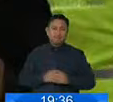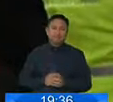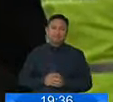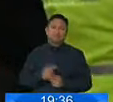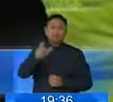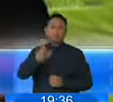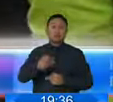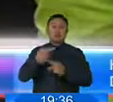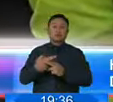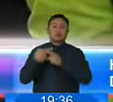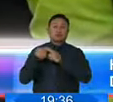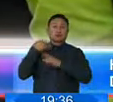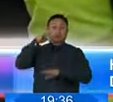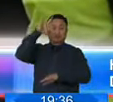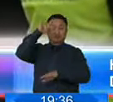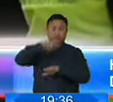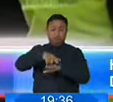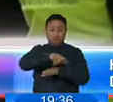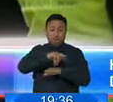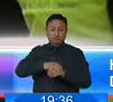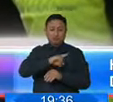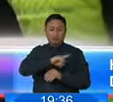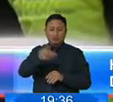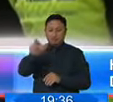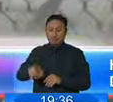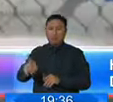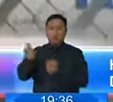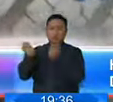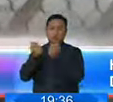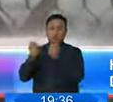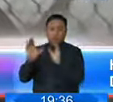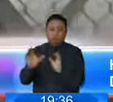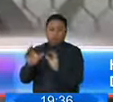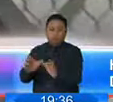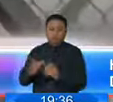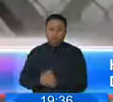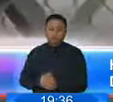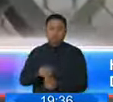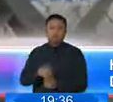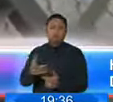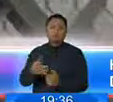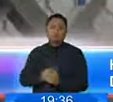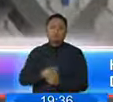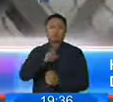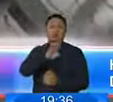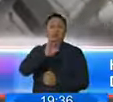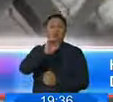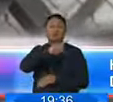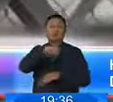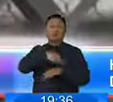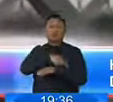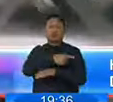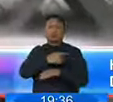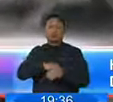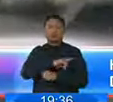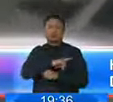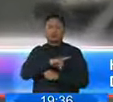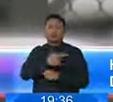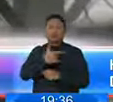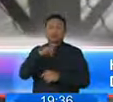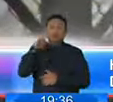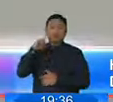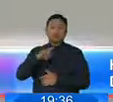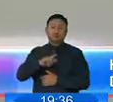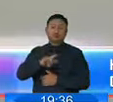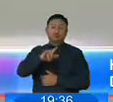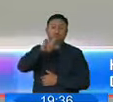cargo del avión logró controlar la acción de esta persona. Se conoció que llevaba más de 40 horas participando de este viaje y que